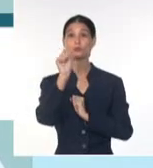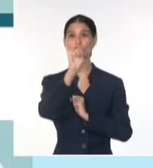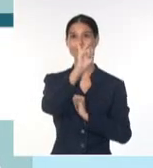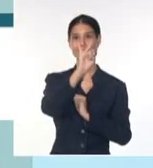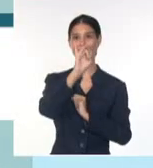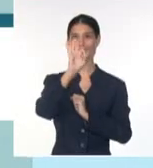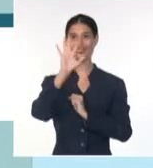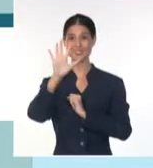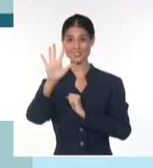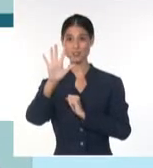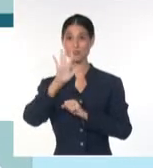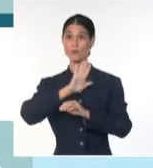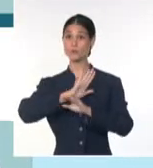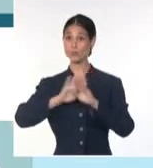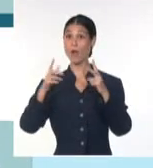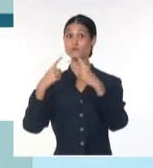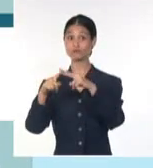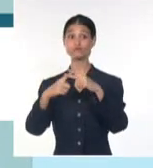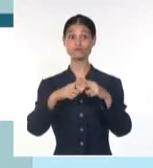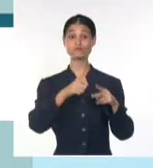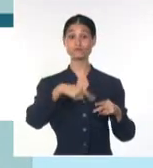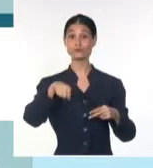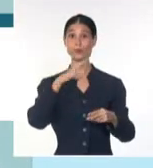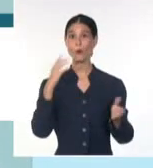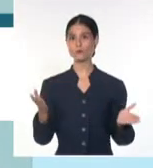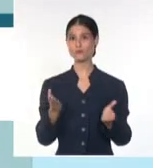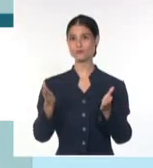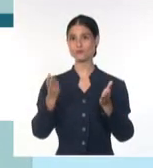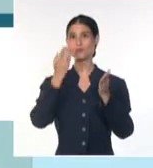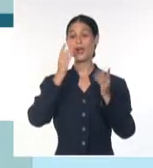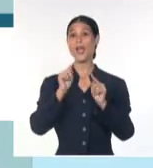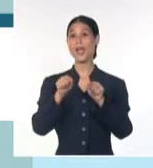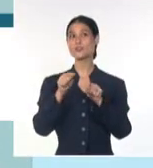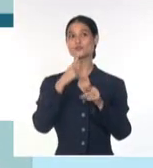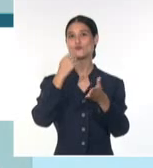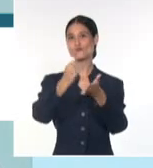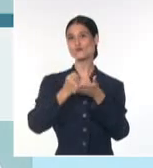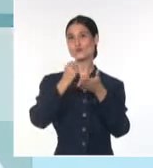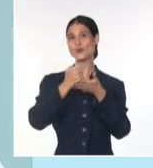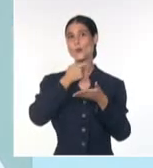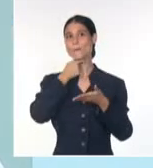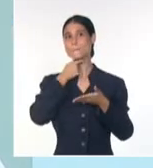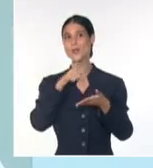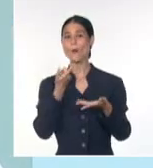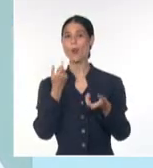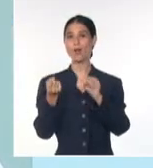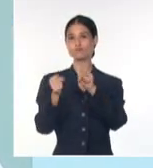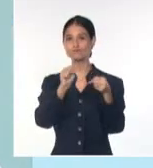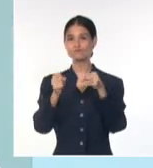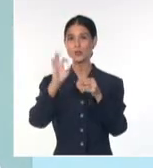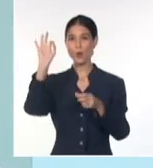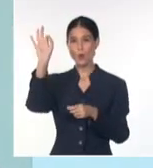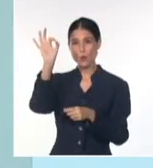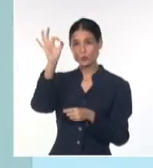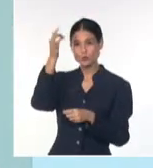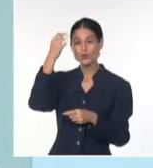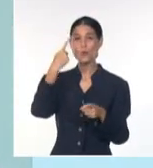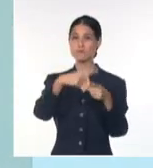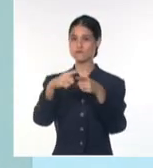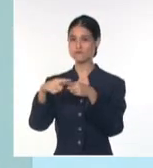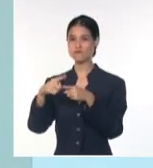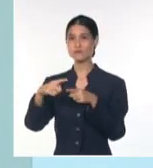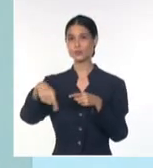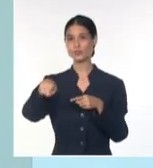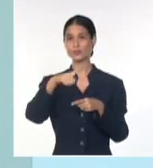hecho para garantizar la sustitución de portadores energéticos y el ahorro de energía. Garantizando el bombeo de esas posiciones,